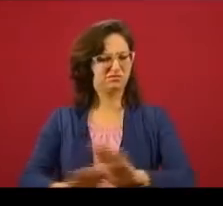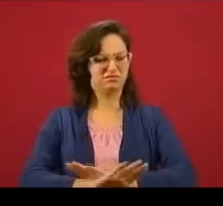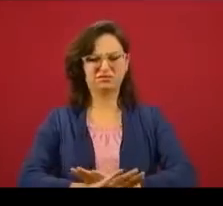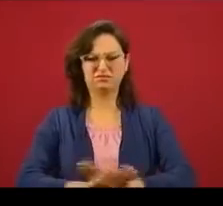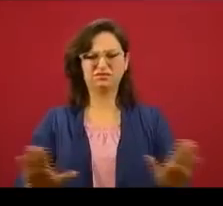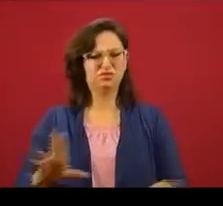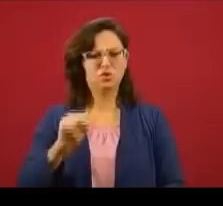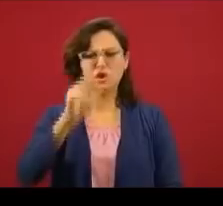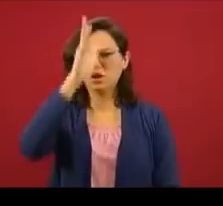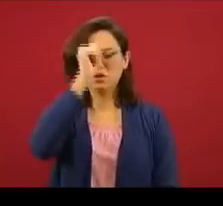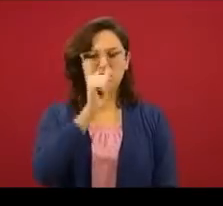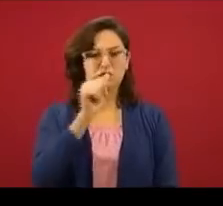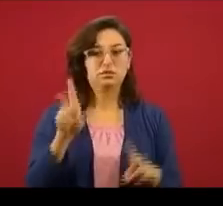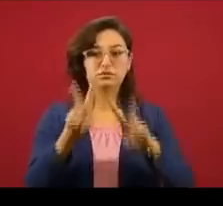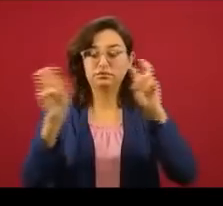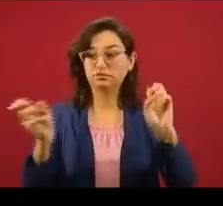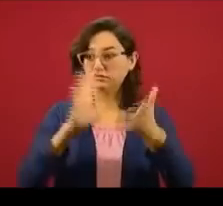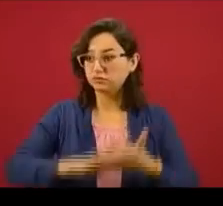Estamos en contra de la violencia.